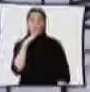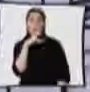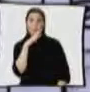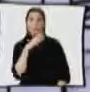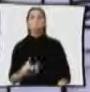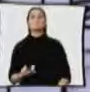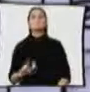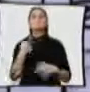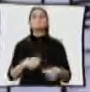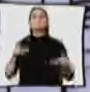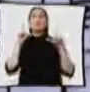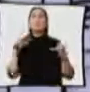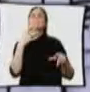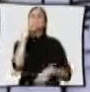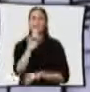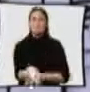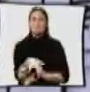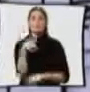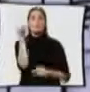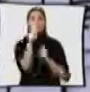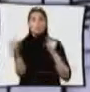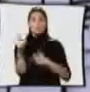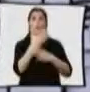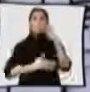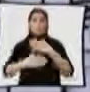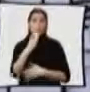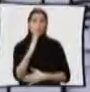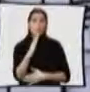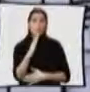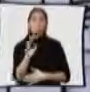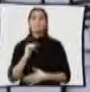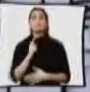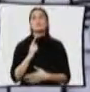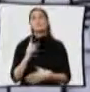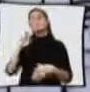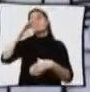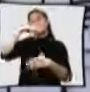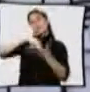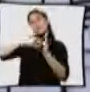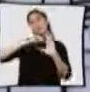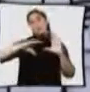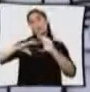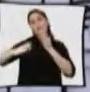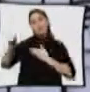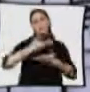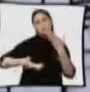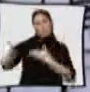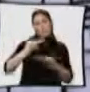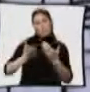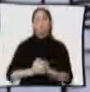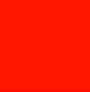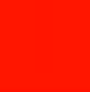Esta vez nuestros protagonistas son personas con discapacidad que colaboran en los medios